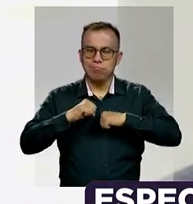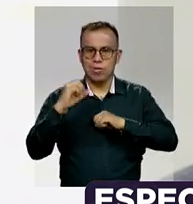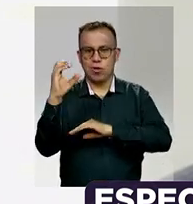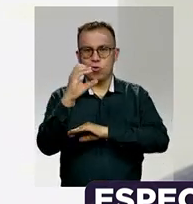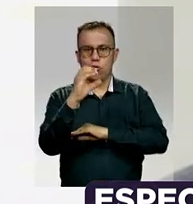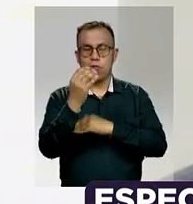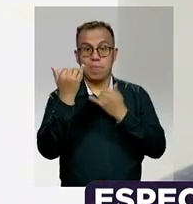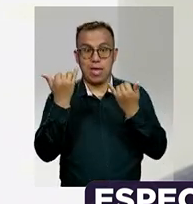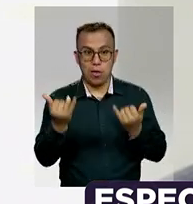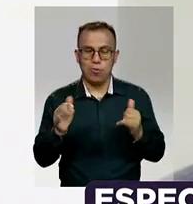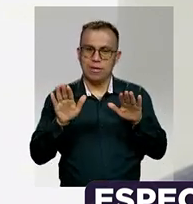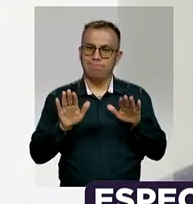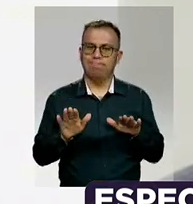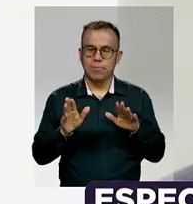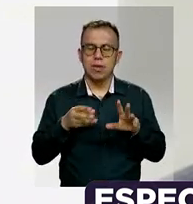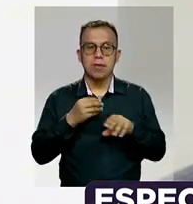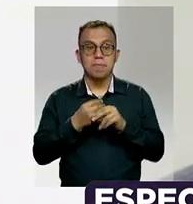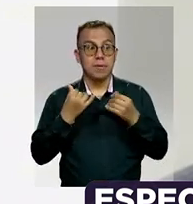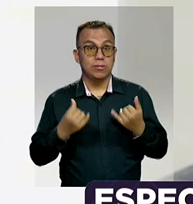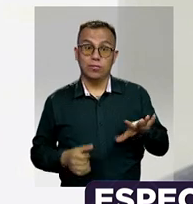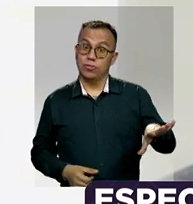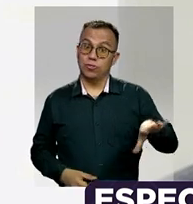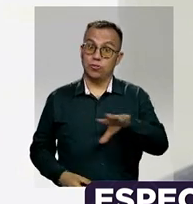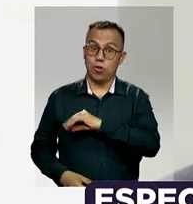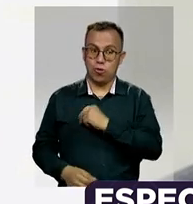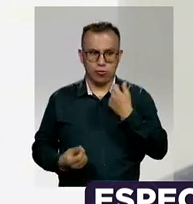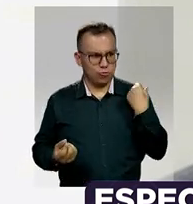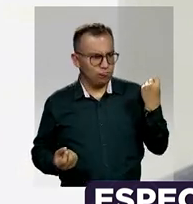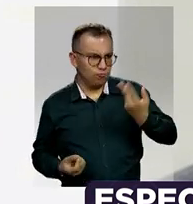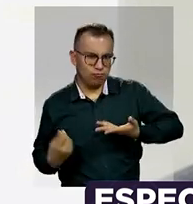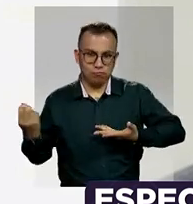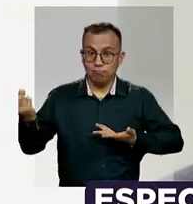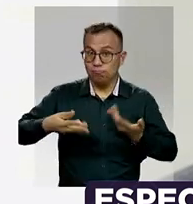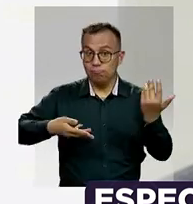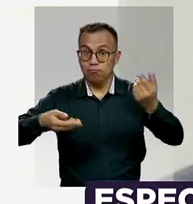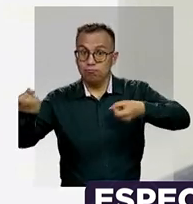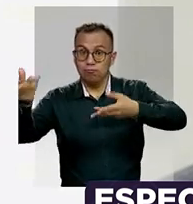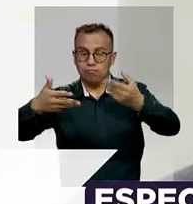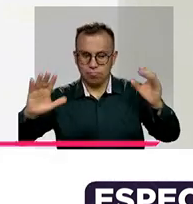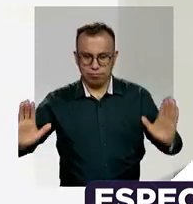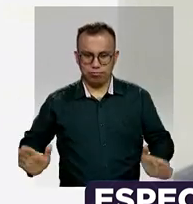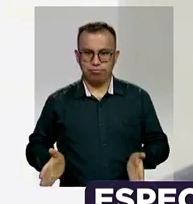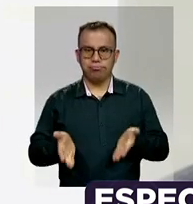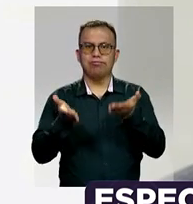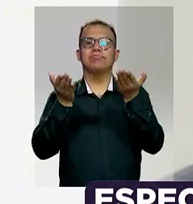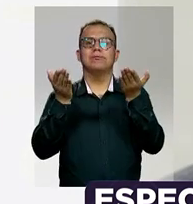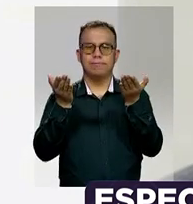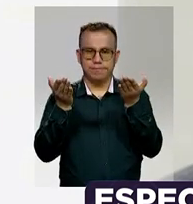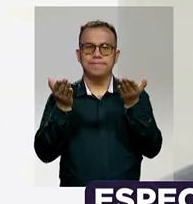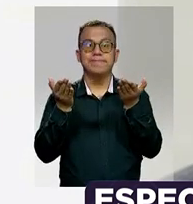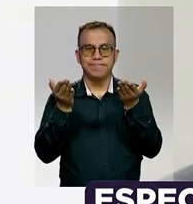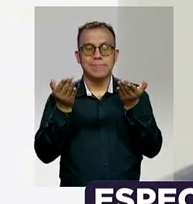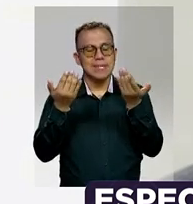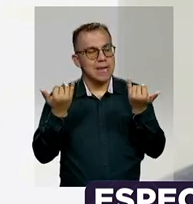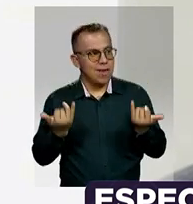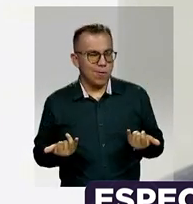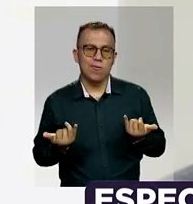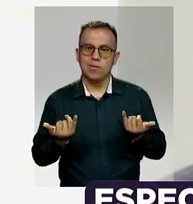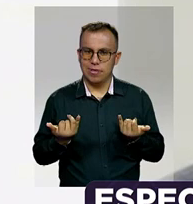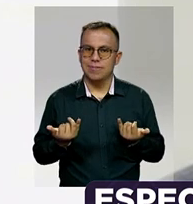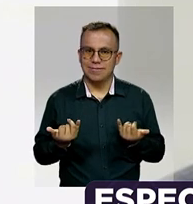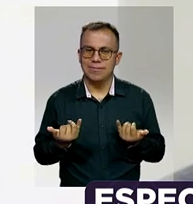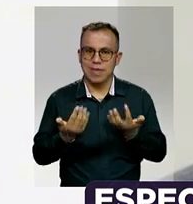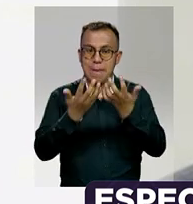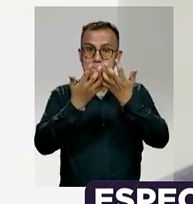país en este momento. Y yo creo que si todo el mundo pone, si todo el mundo suma, y en este caso, dado que